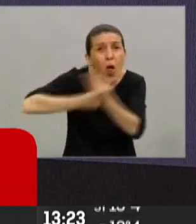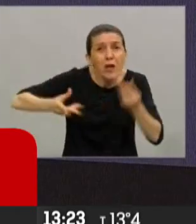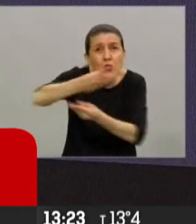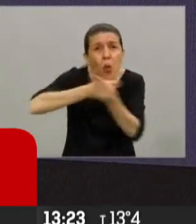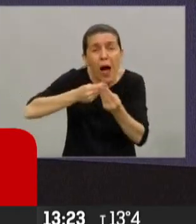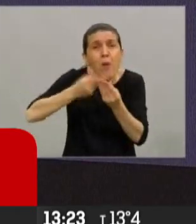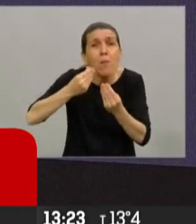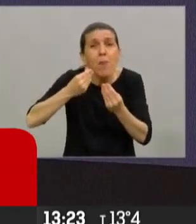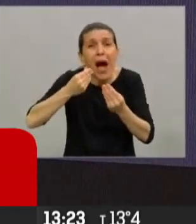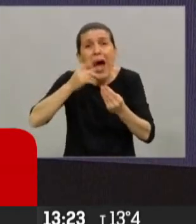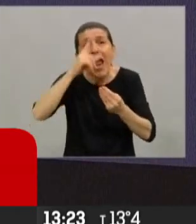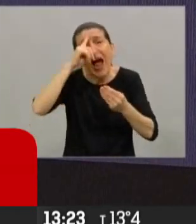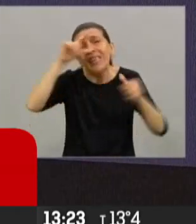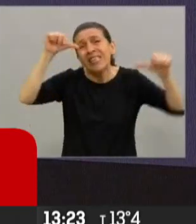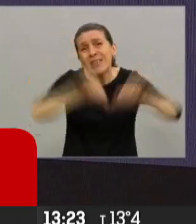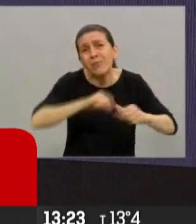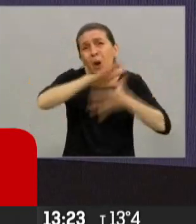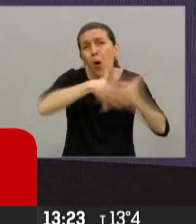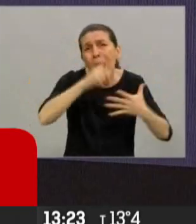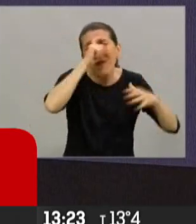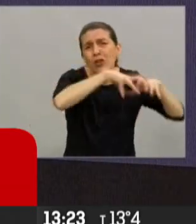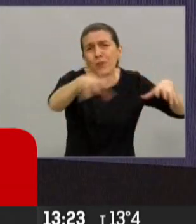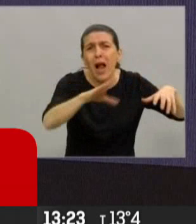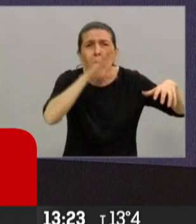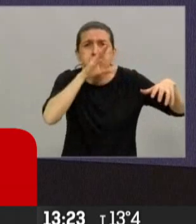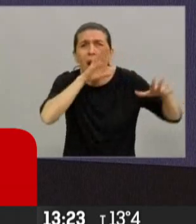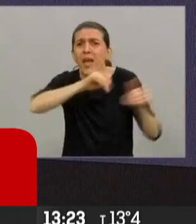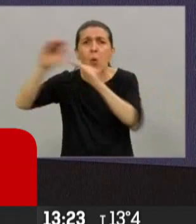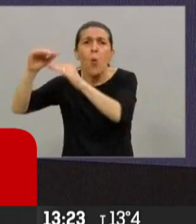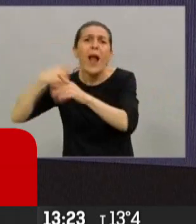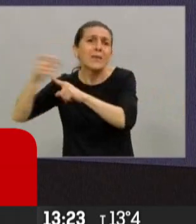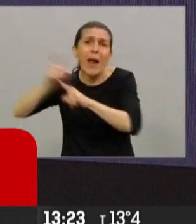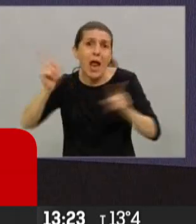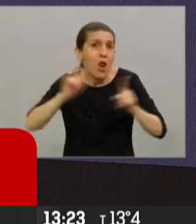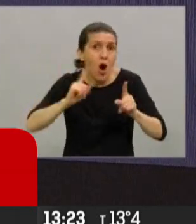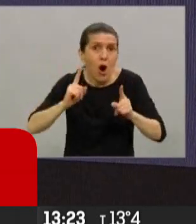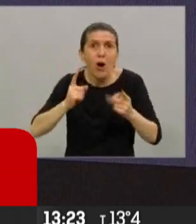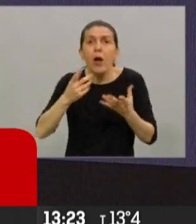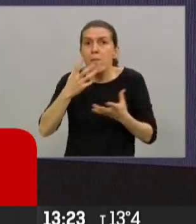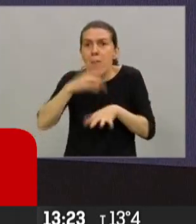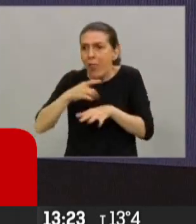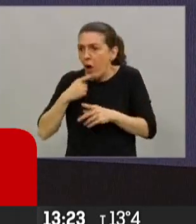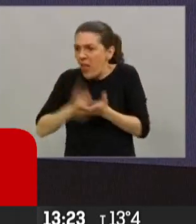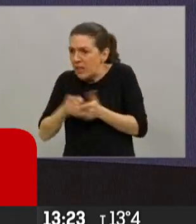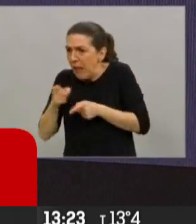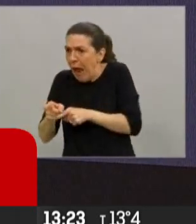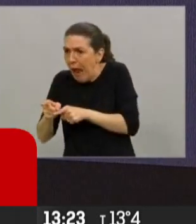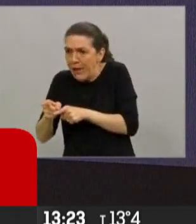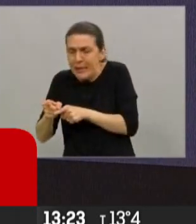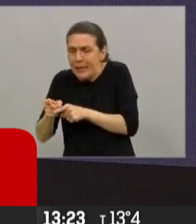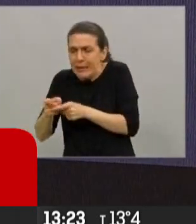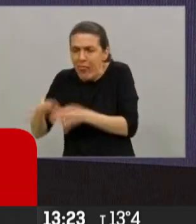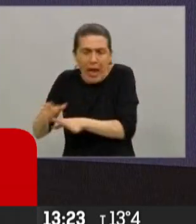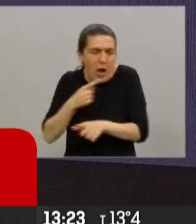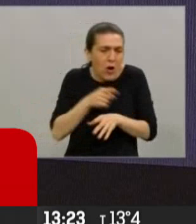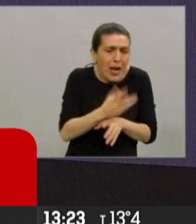no caer en el riesgo de tener que elegir quién vive y quién muere. y que nosotros queremos seguir trabajando en la